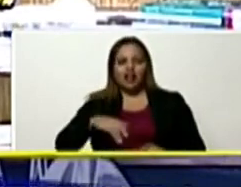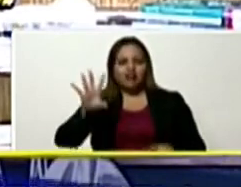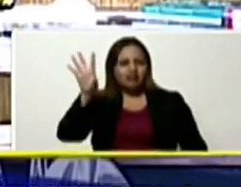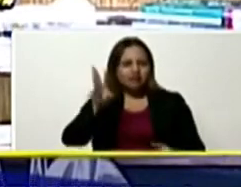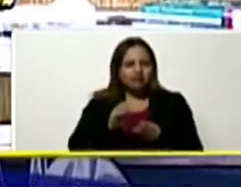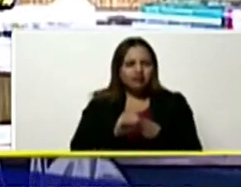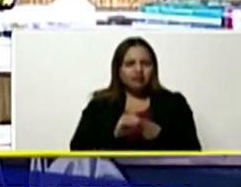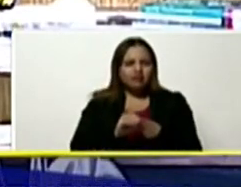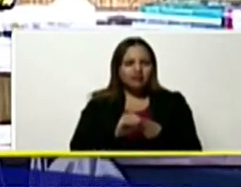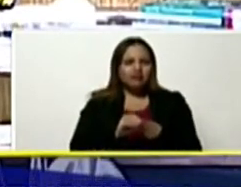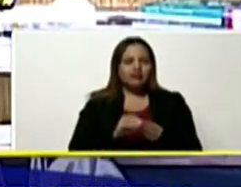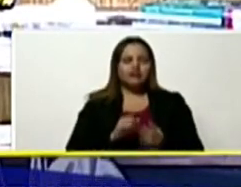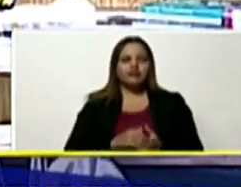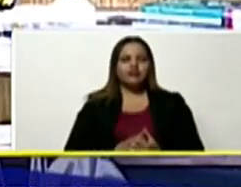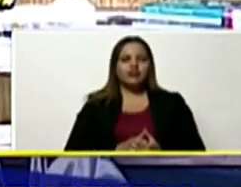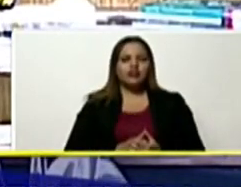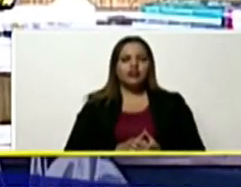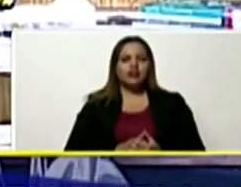por